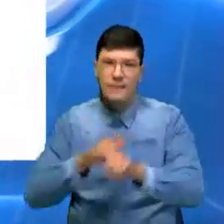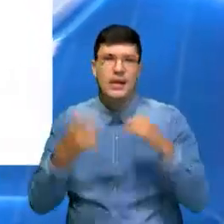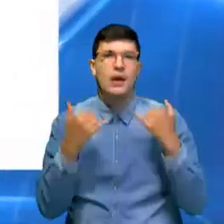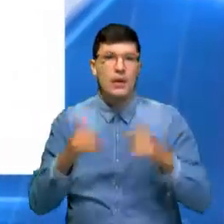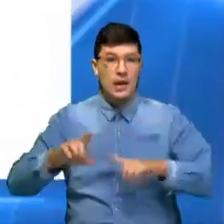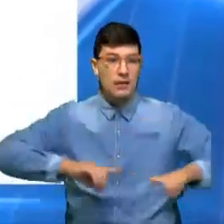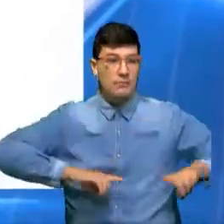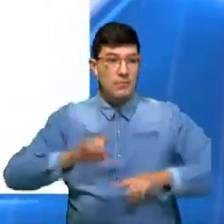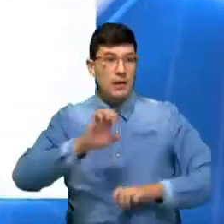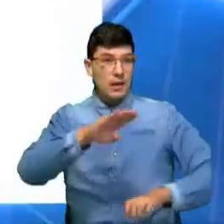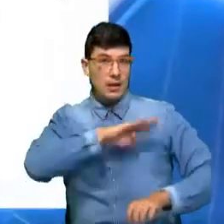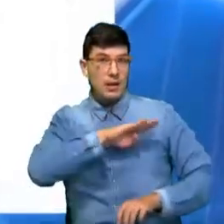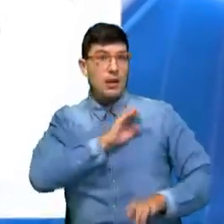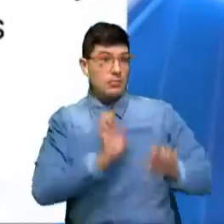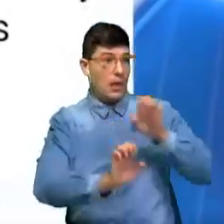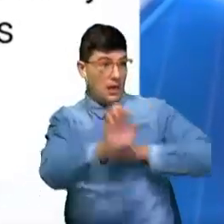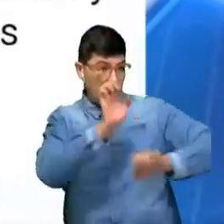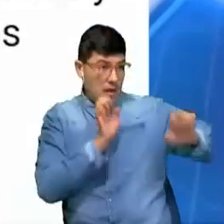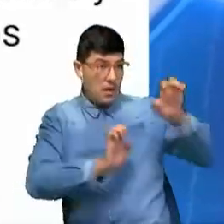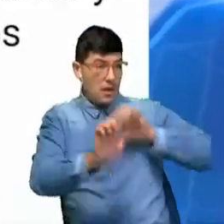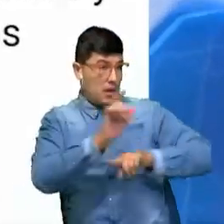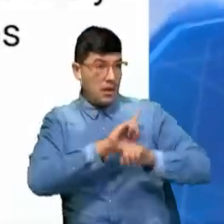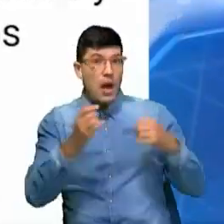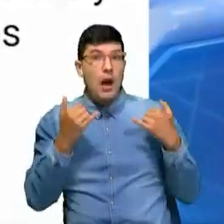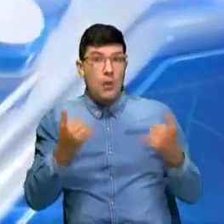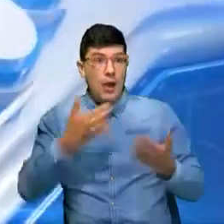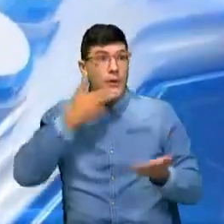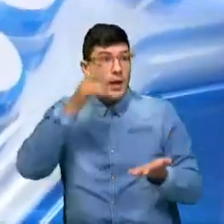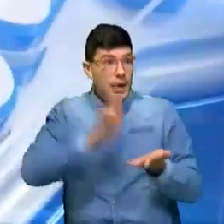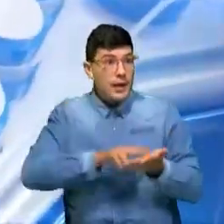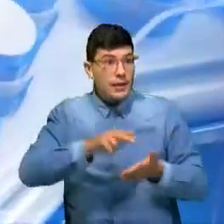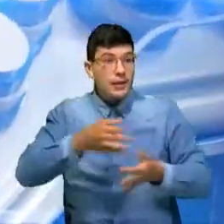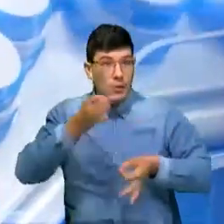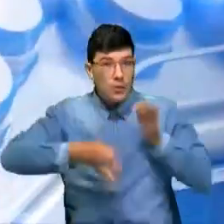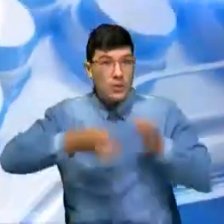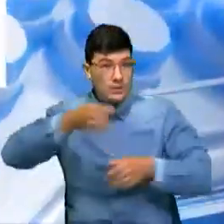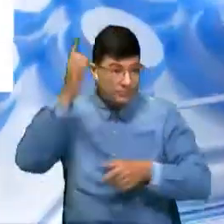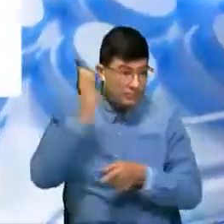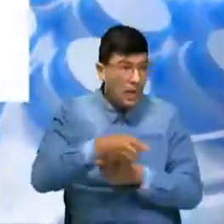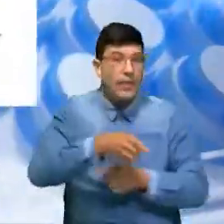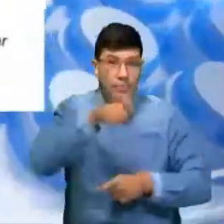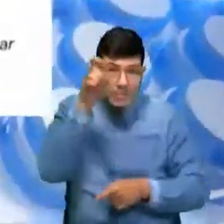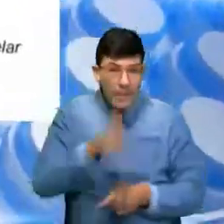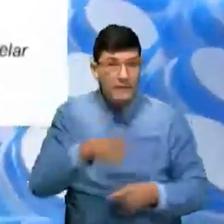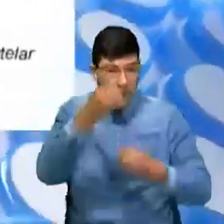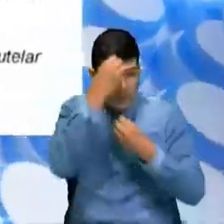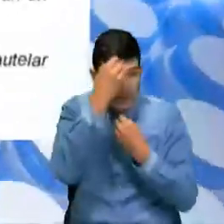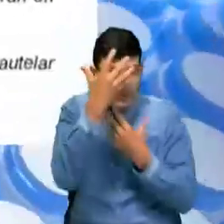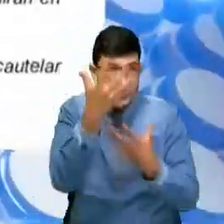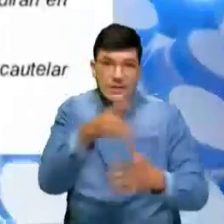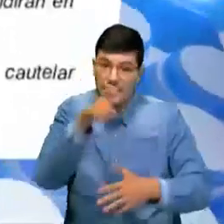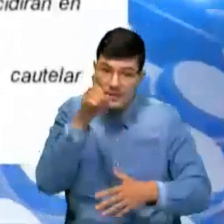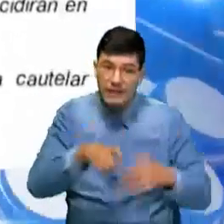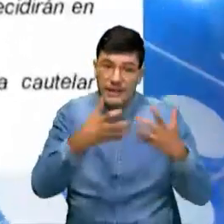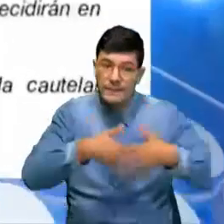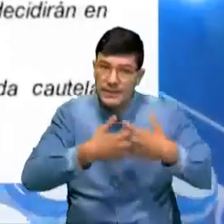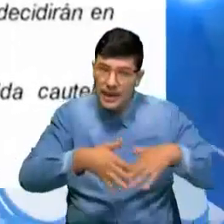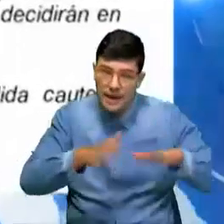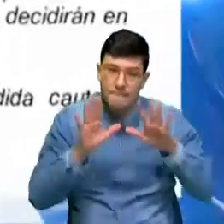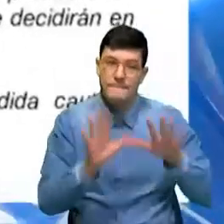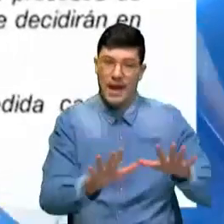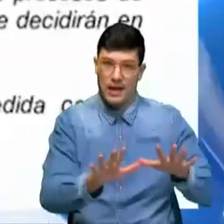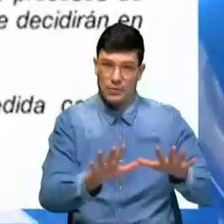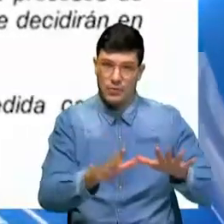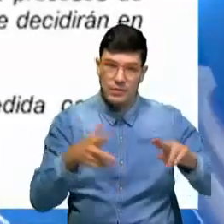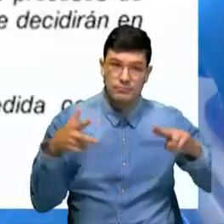vías jurídicas para su defensa. Por el momento la medida cautelar debe ejecutarse tal como lo decretó el juzgado administrativo y como sucede con todas